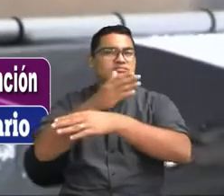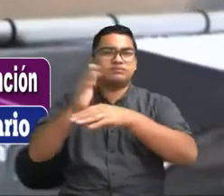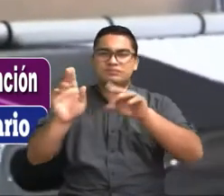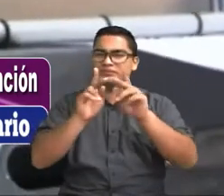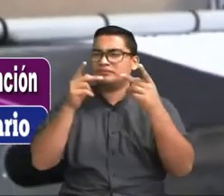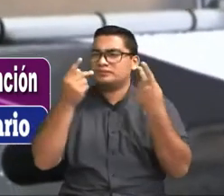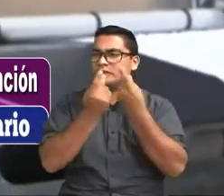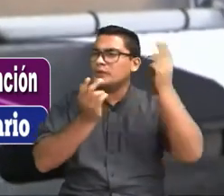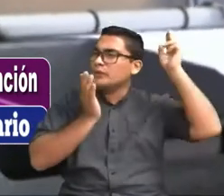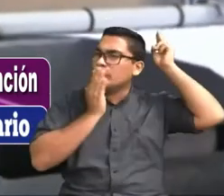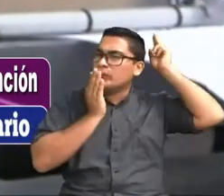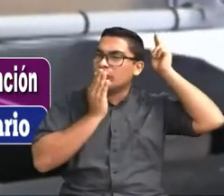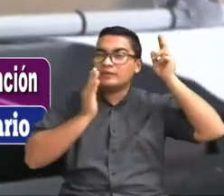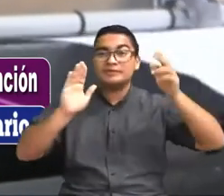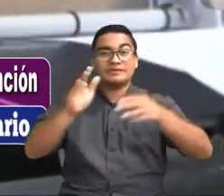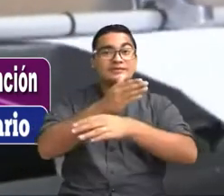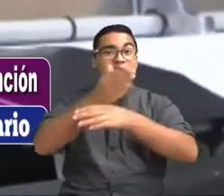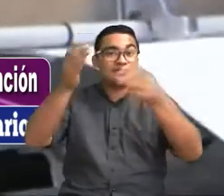digamos, mayores